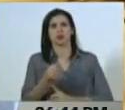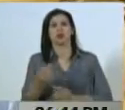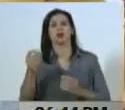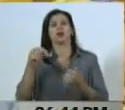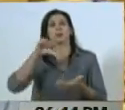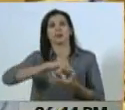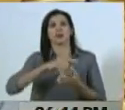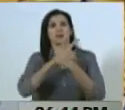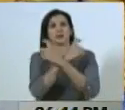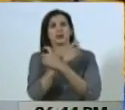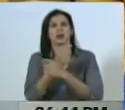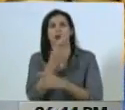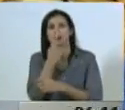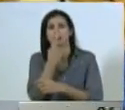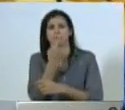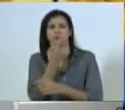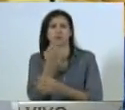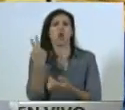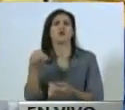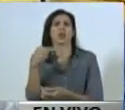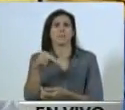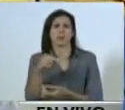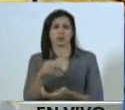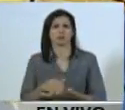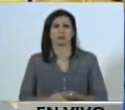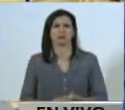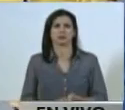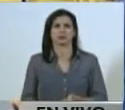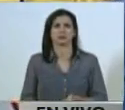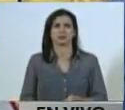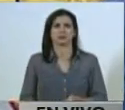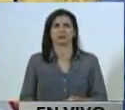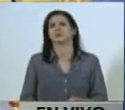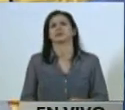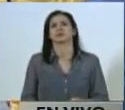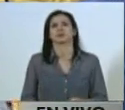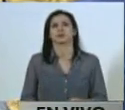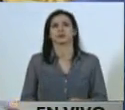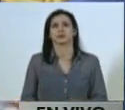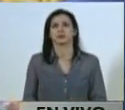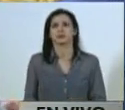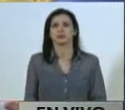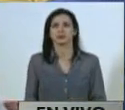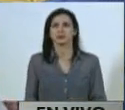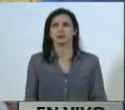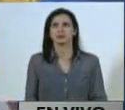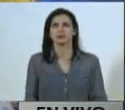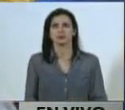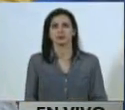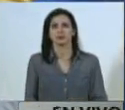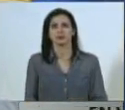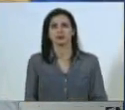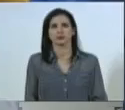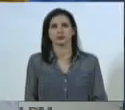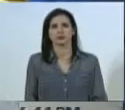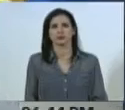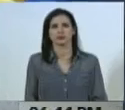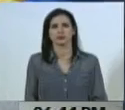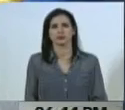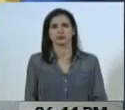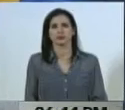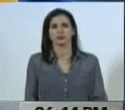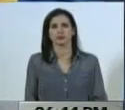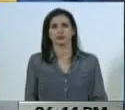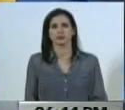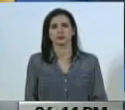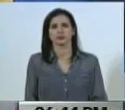noviembre. The landmark agreement in Vienna on the 30th of November put into